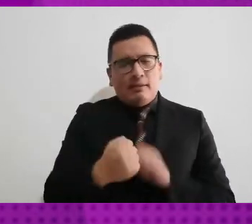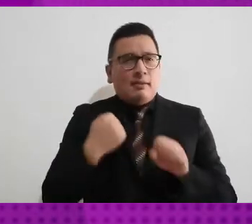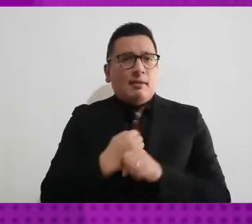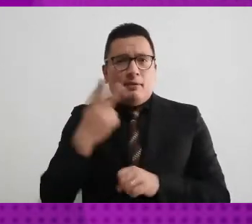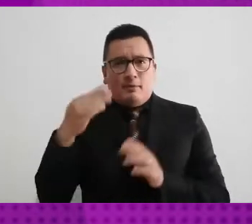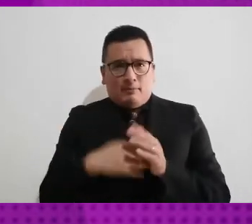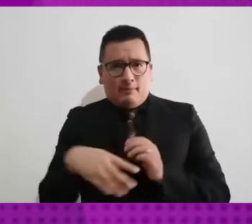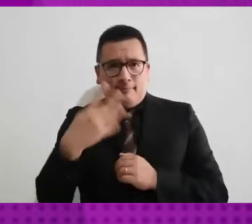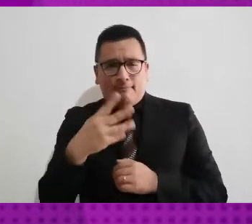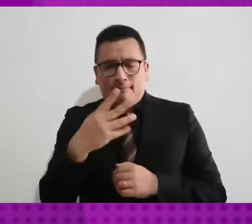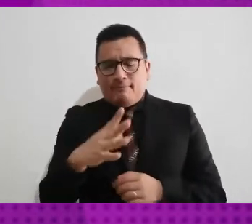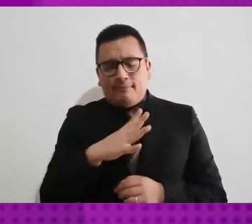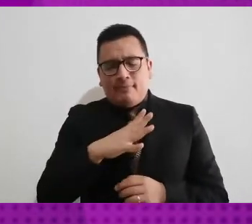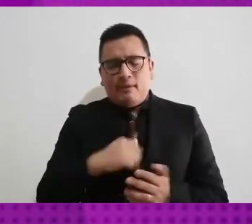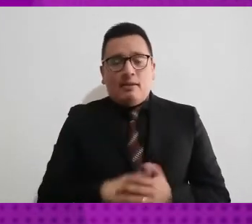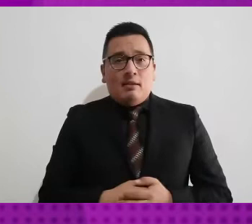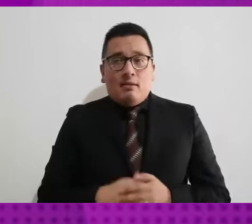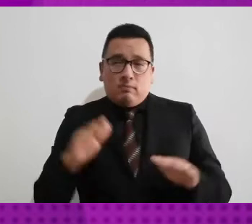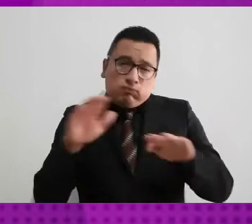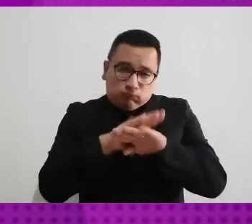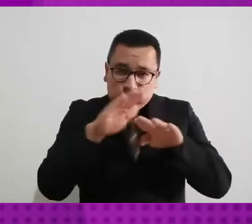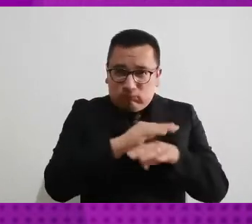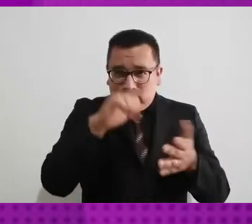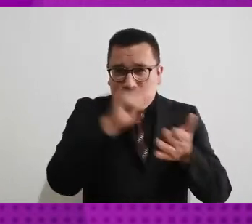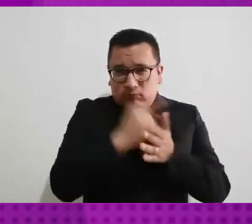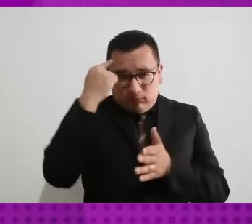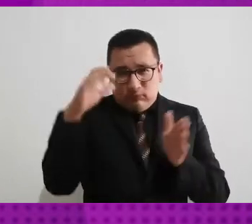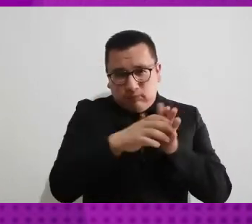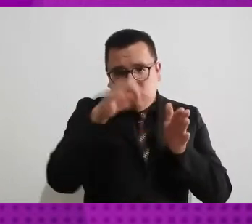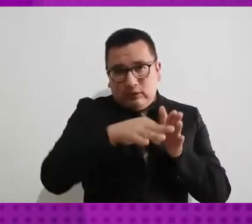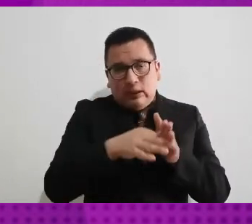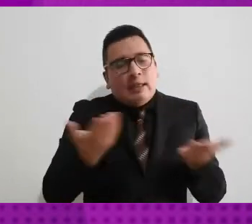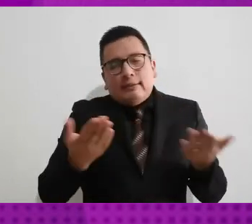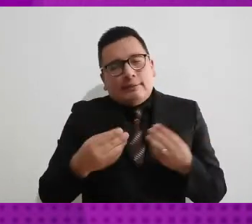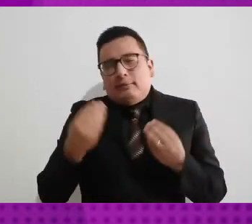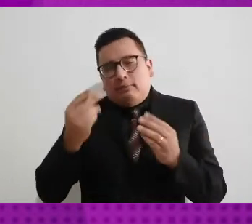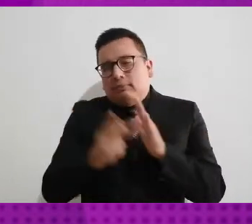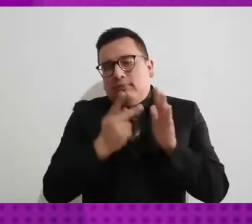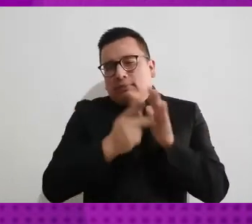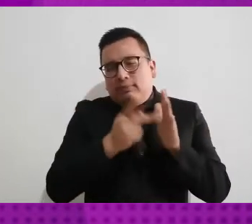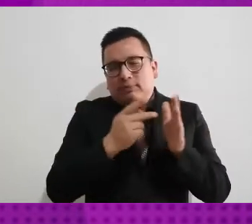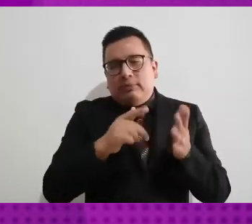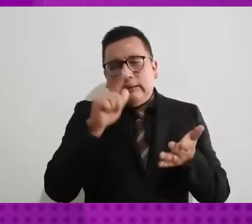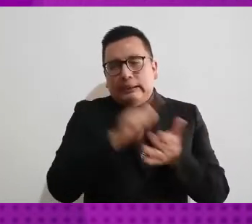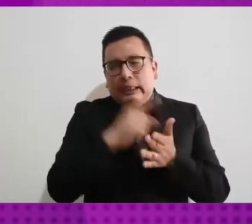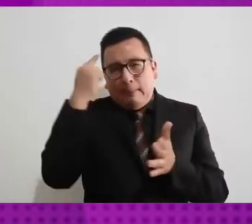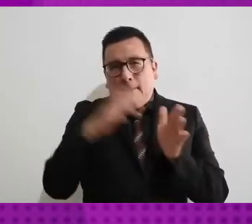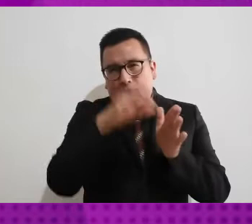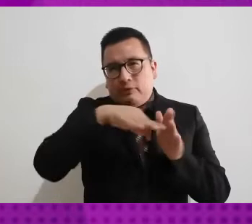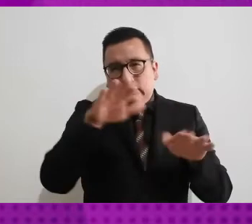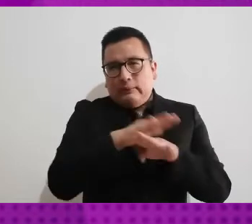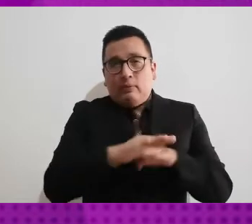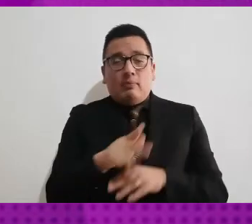en 2014 hubo una reforma política electoral. Bueno, ha habido muchas, evidentemente, pero una